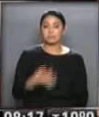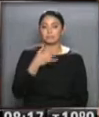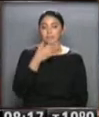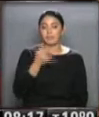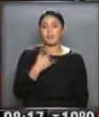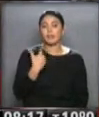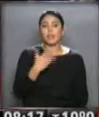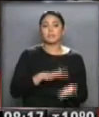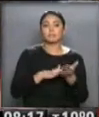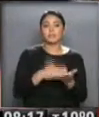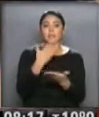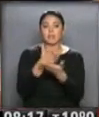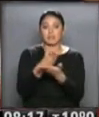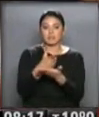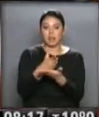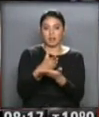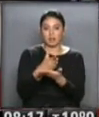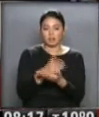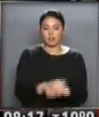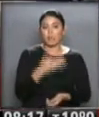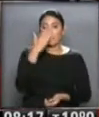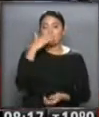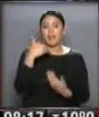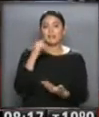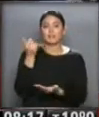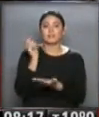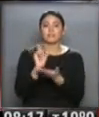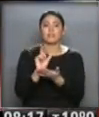que garantice la imparcialidad, ¿no es cierto?, a través de un financiamiento más